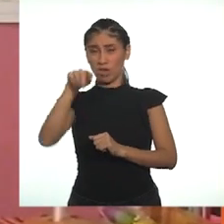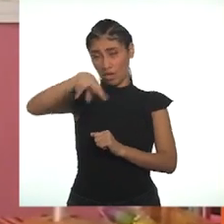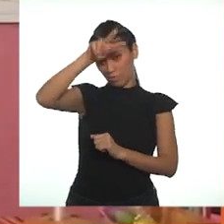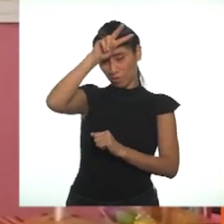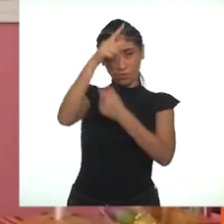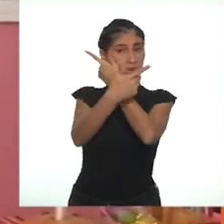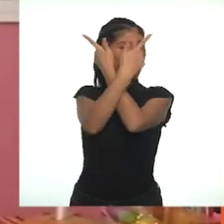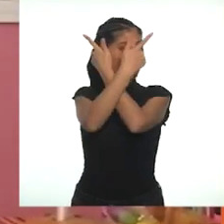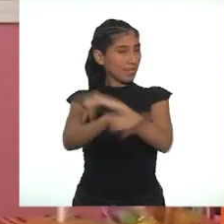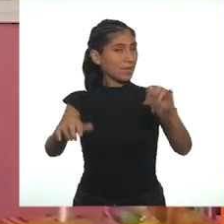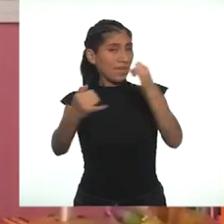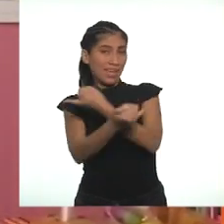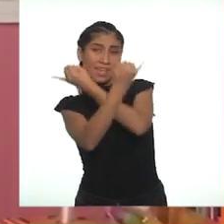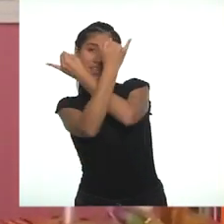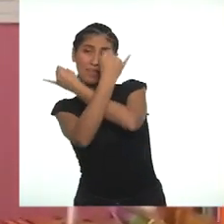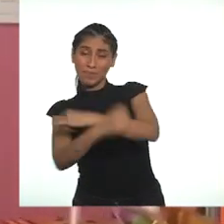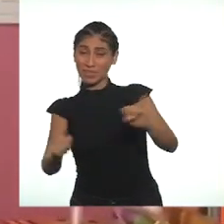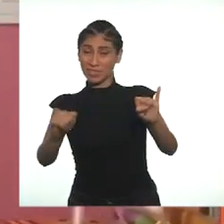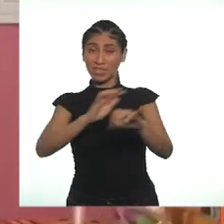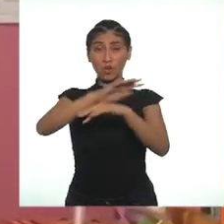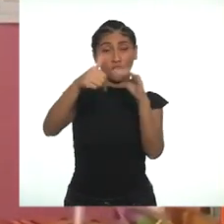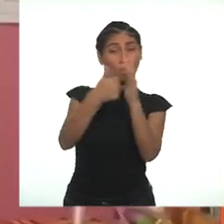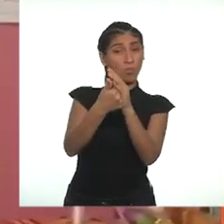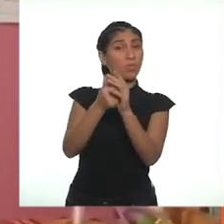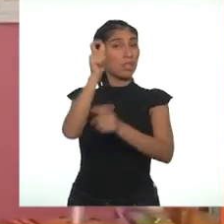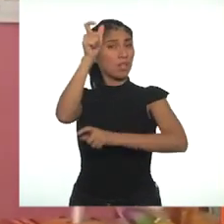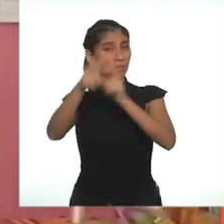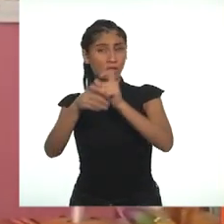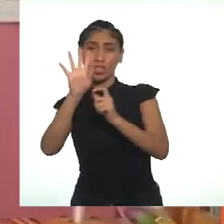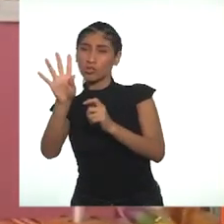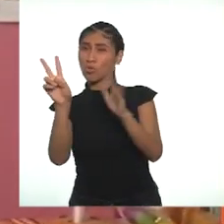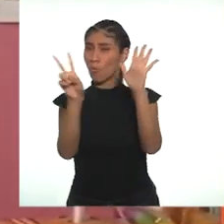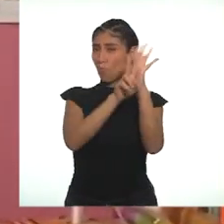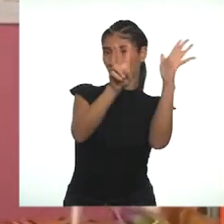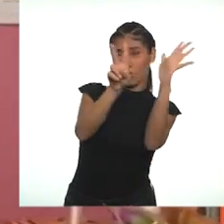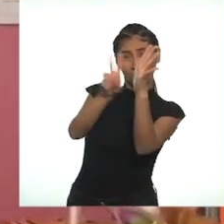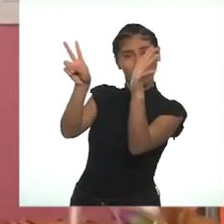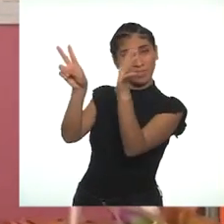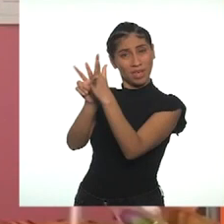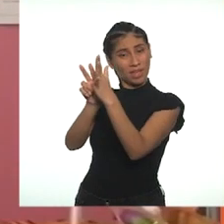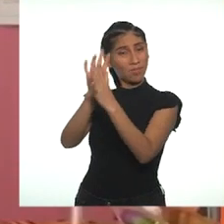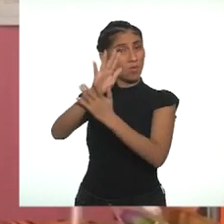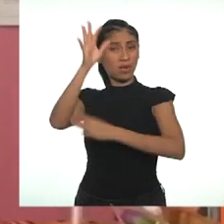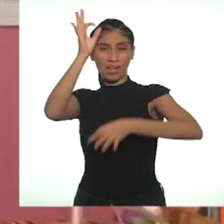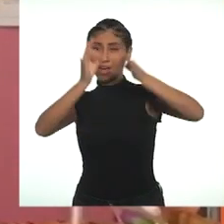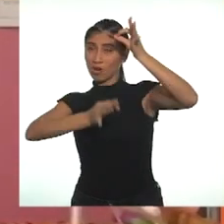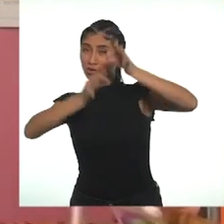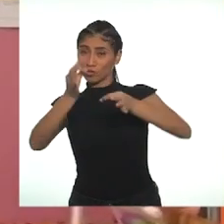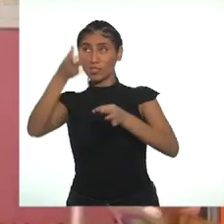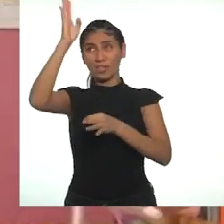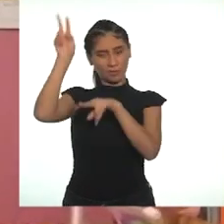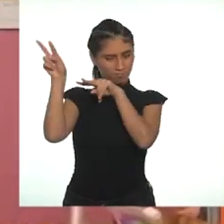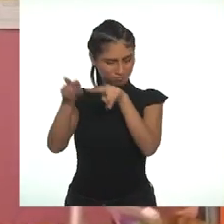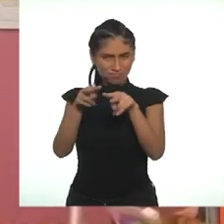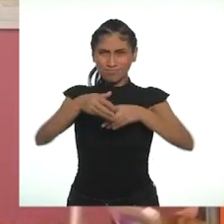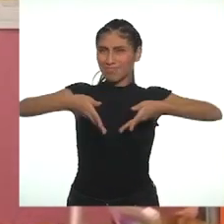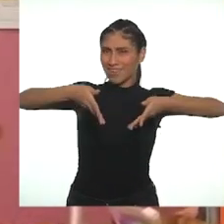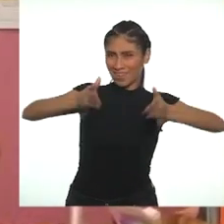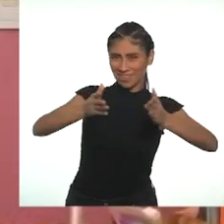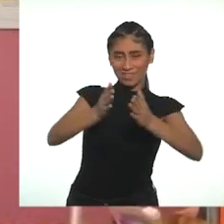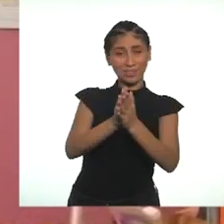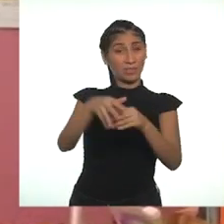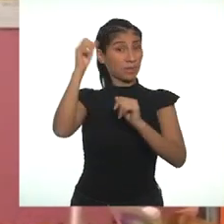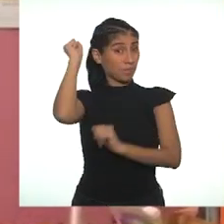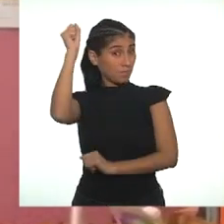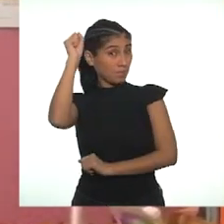e independiente, por la voluntad general de los pueblos, por la justicia de su causa que Dios defiende.